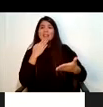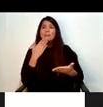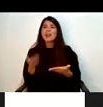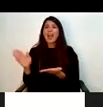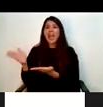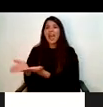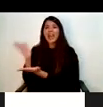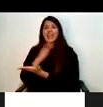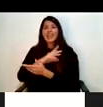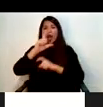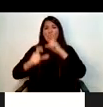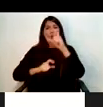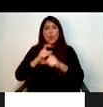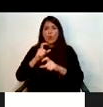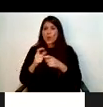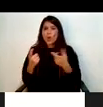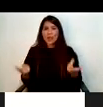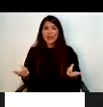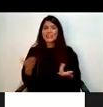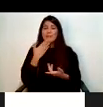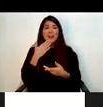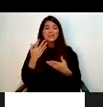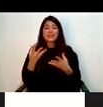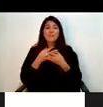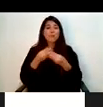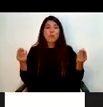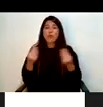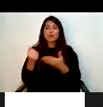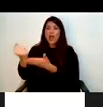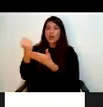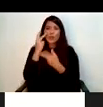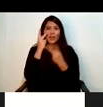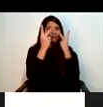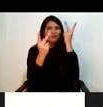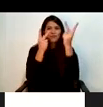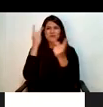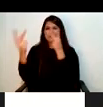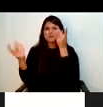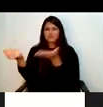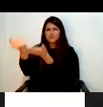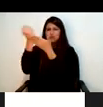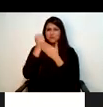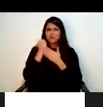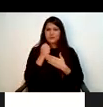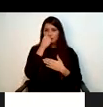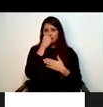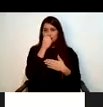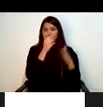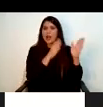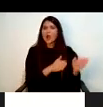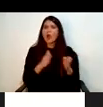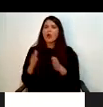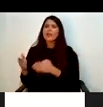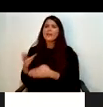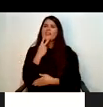en Google. Y así, millones de ayudas visuales que me contribuyen a organizarme